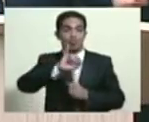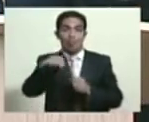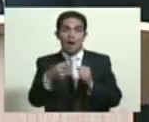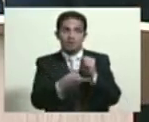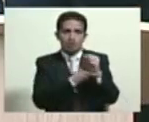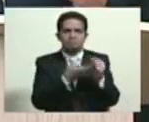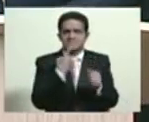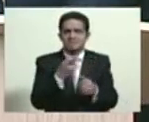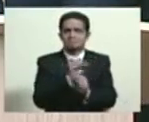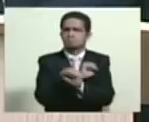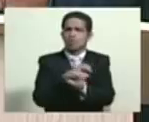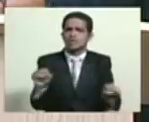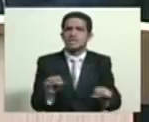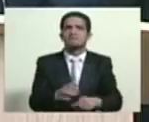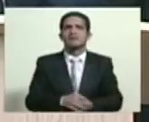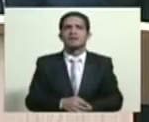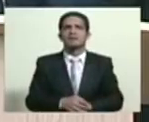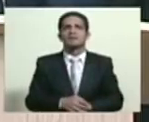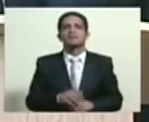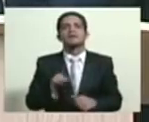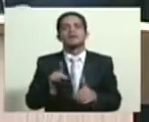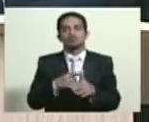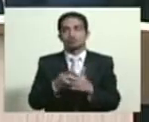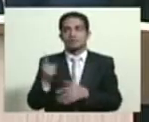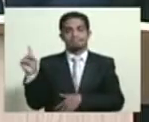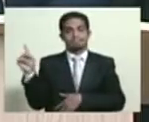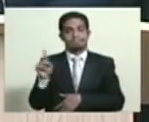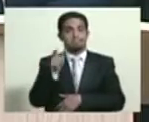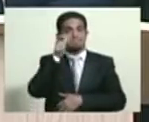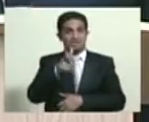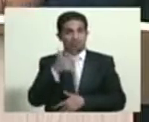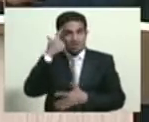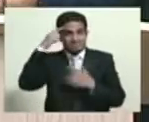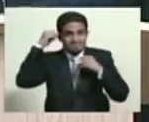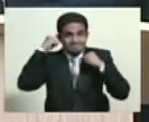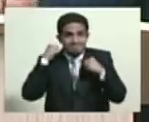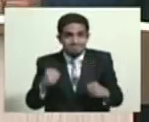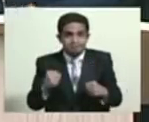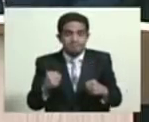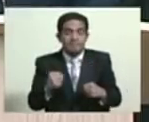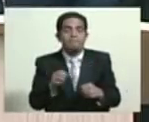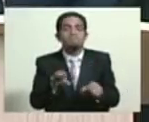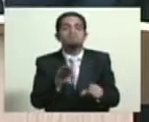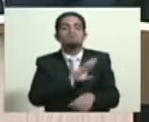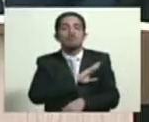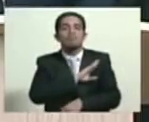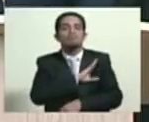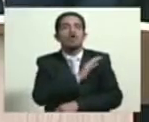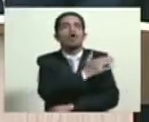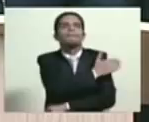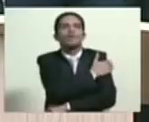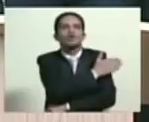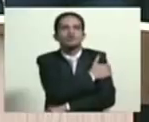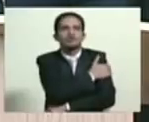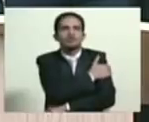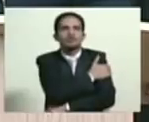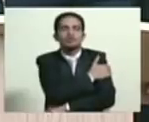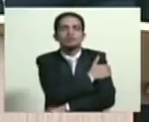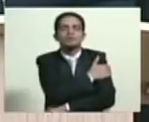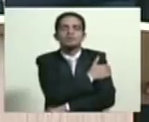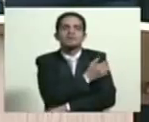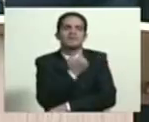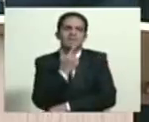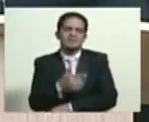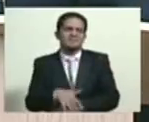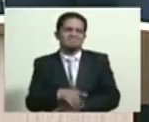era imposible y tuvo que venir un experto eléctrico de oposición a decirle, señor, búsquese mejores